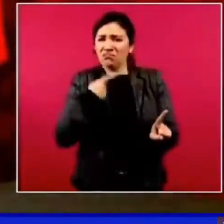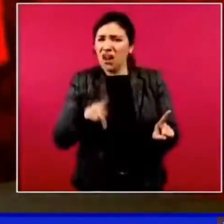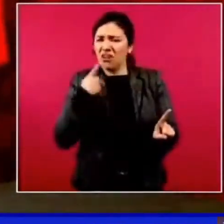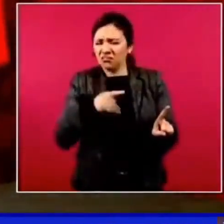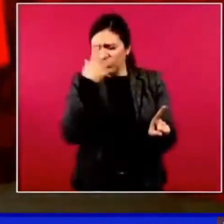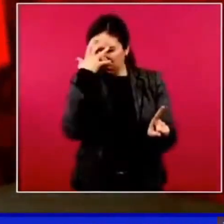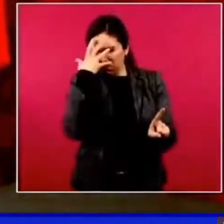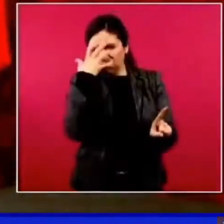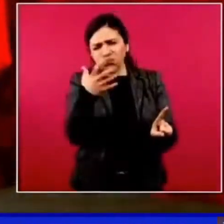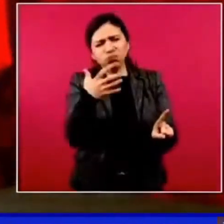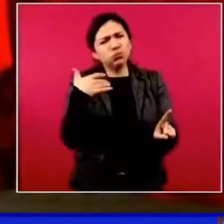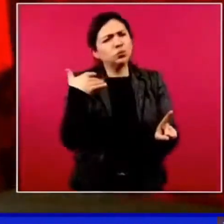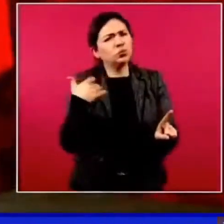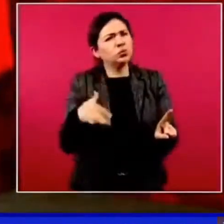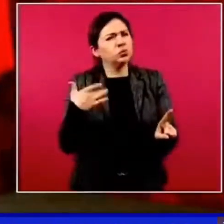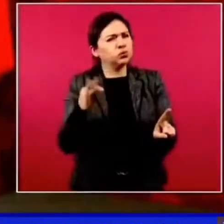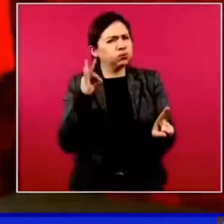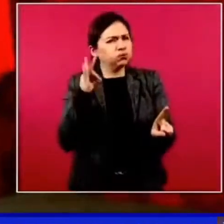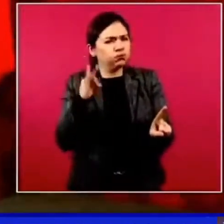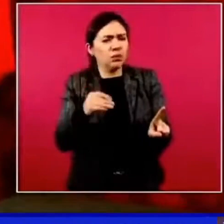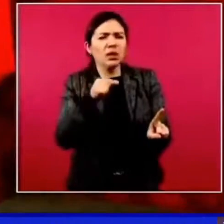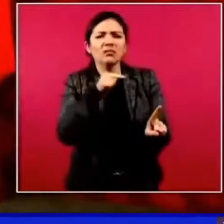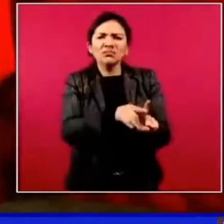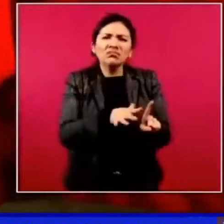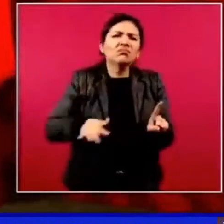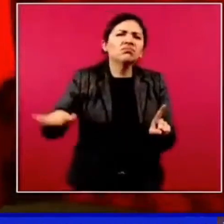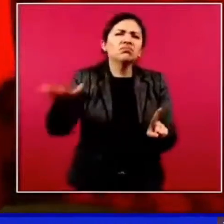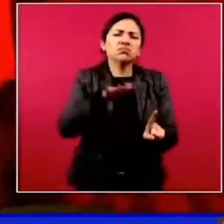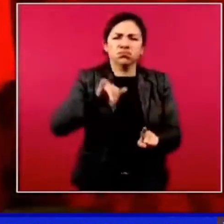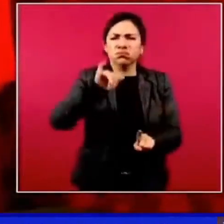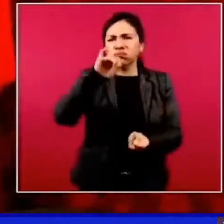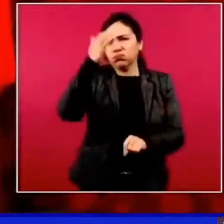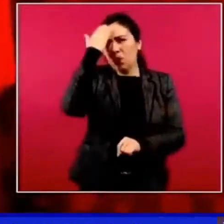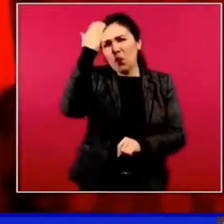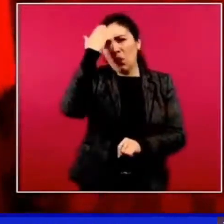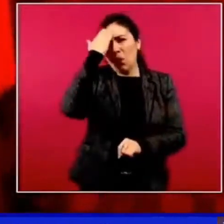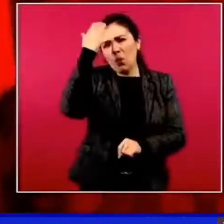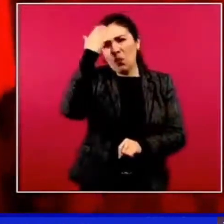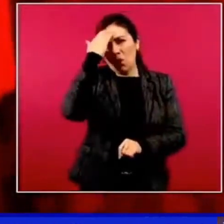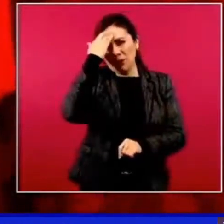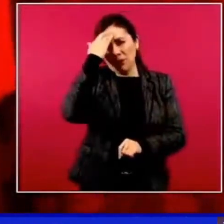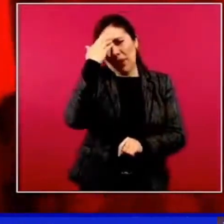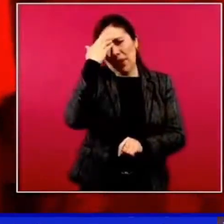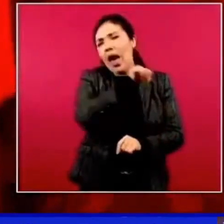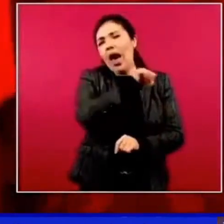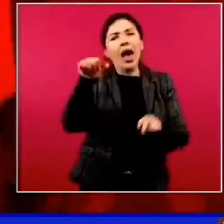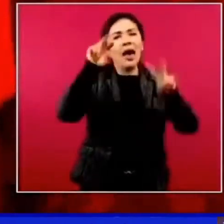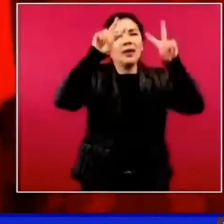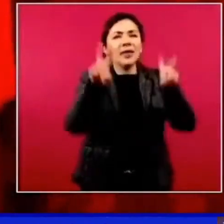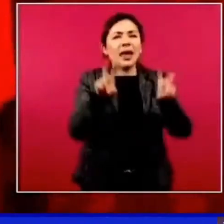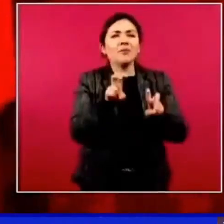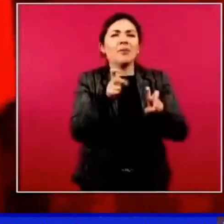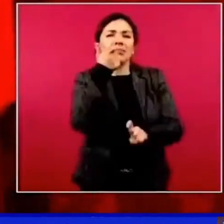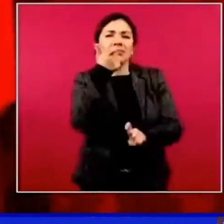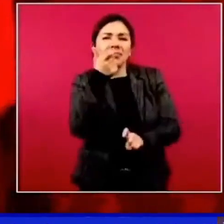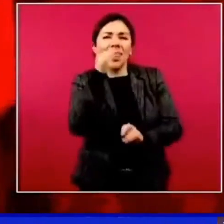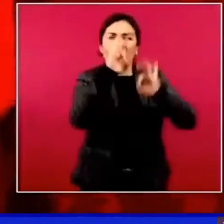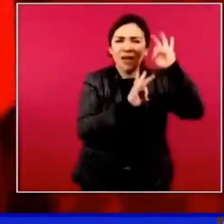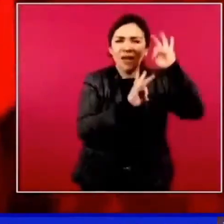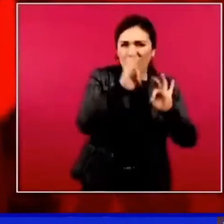muy seria y muy conocido en el mundo financiero.